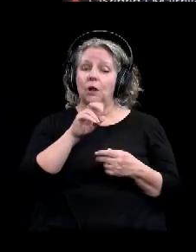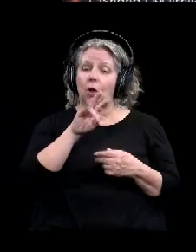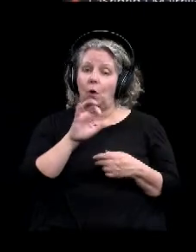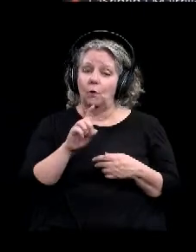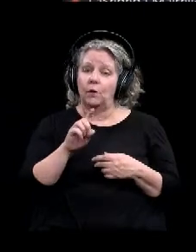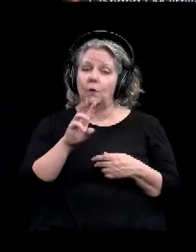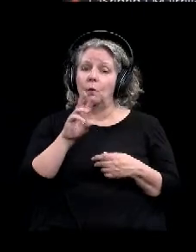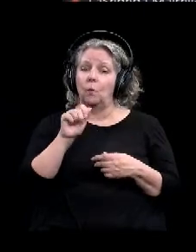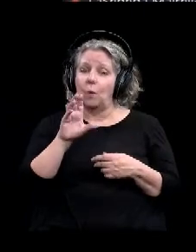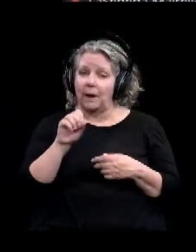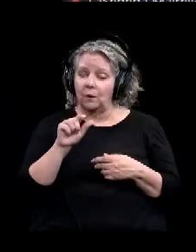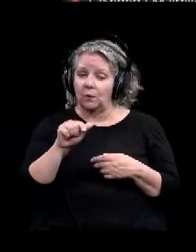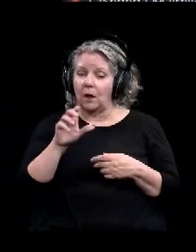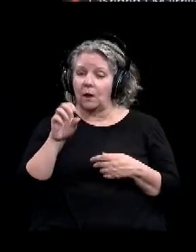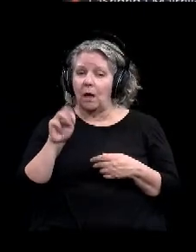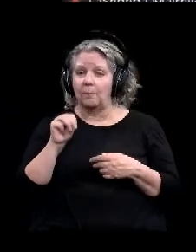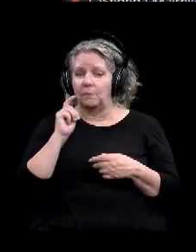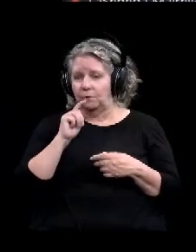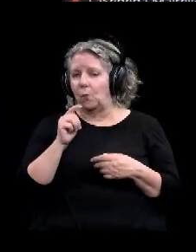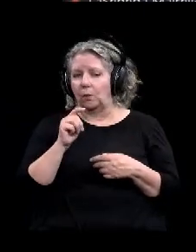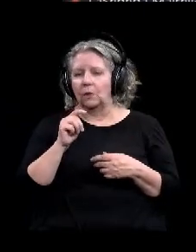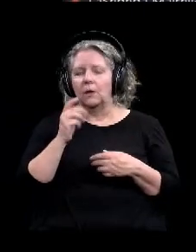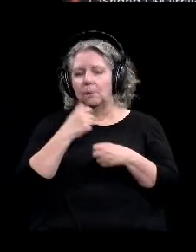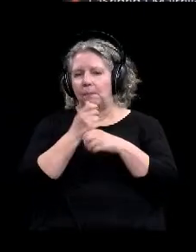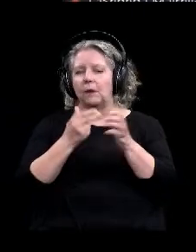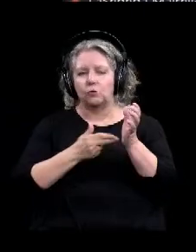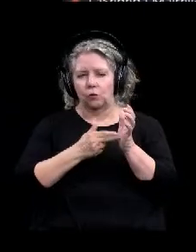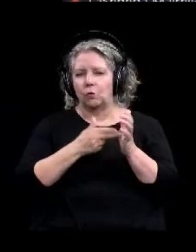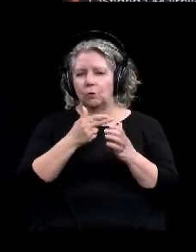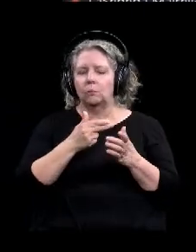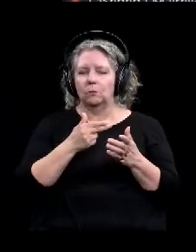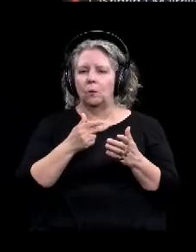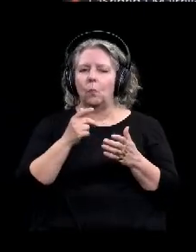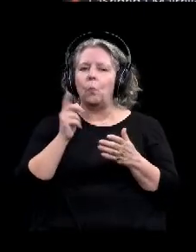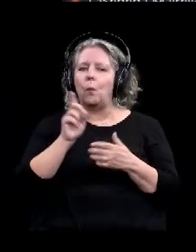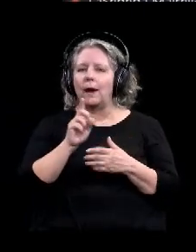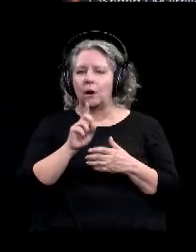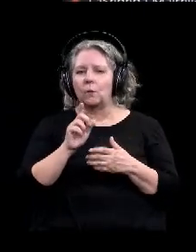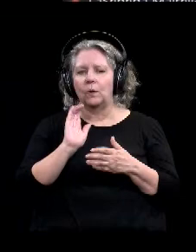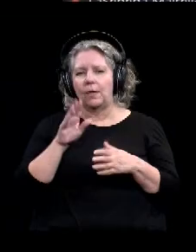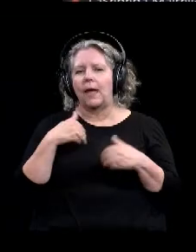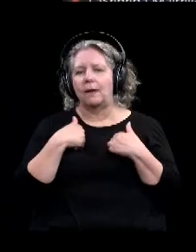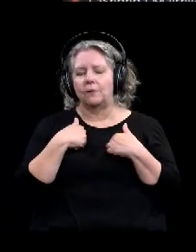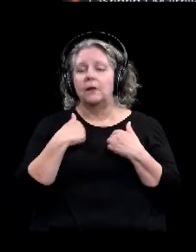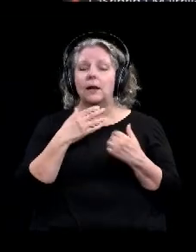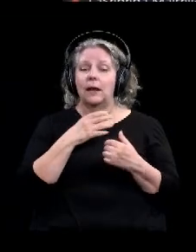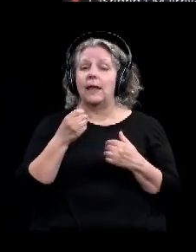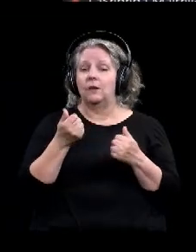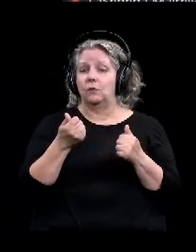está camps para ver este donde pueden ir a hacerse la prueba para el condicional